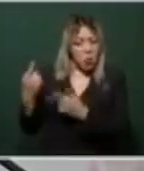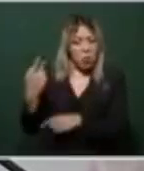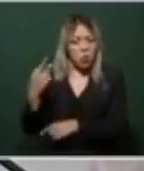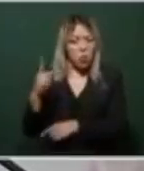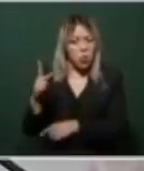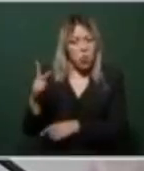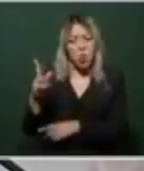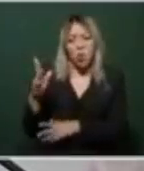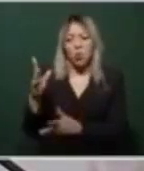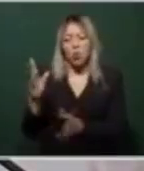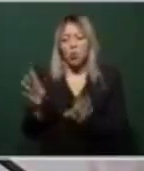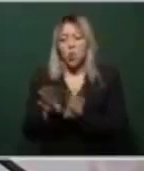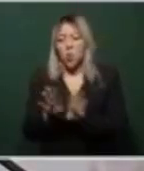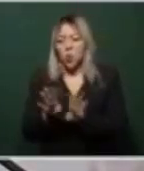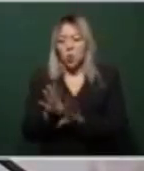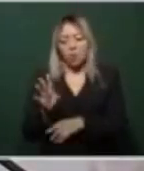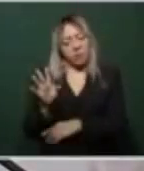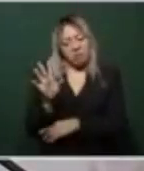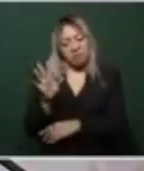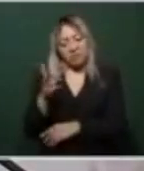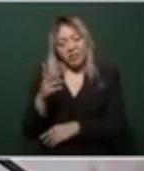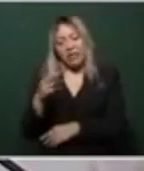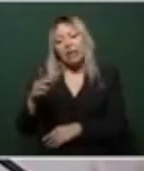sus intereses,